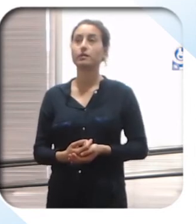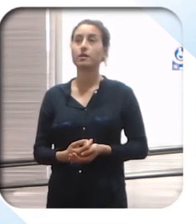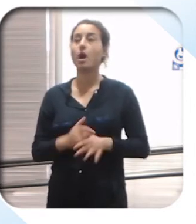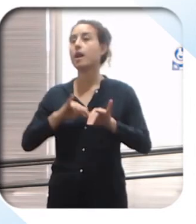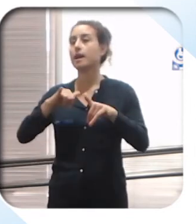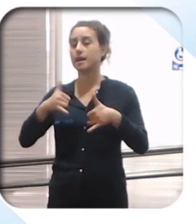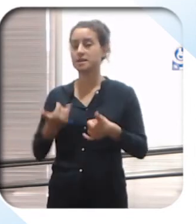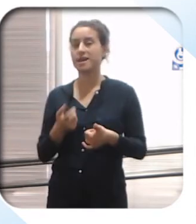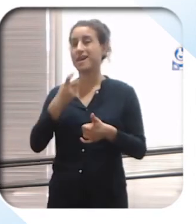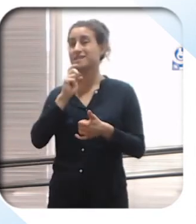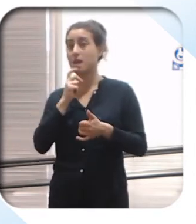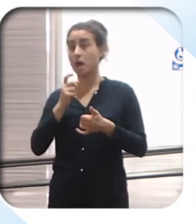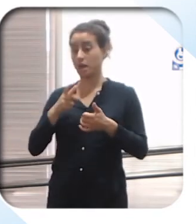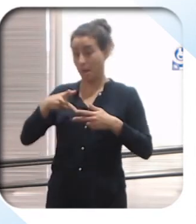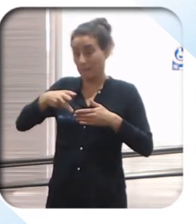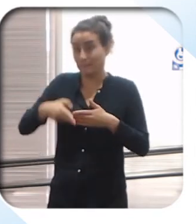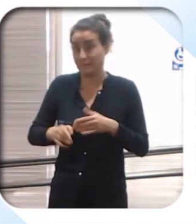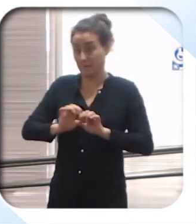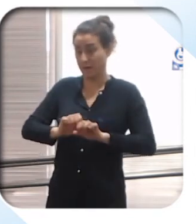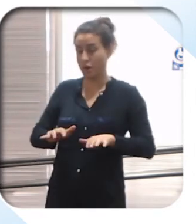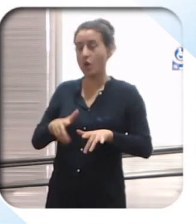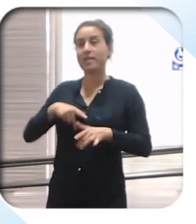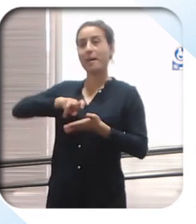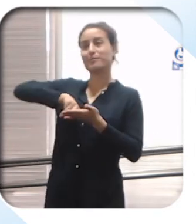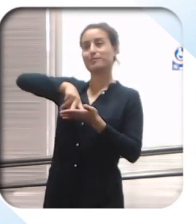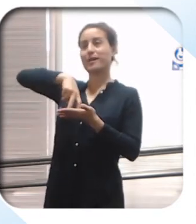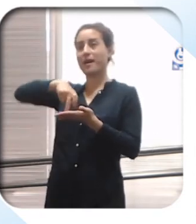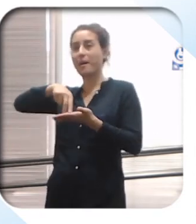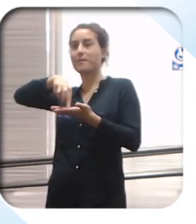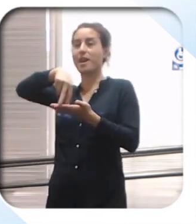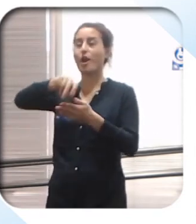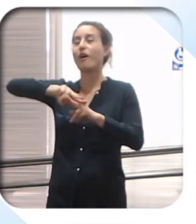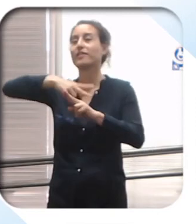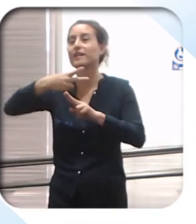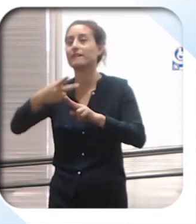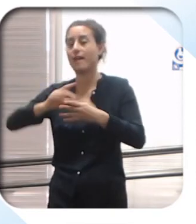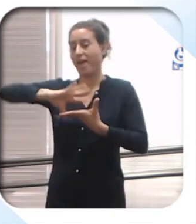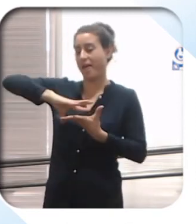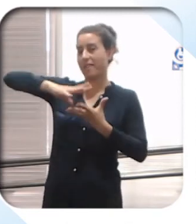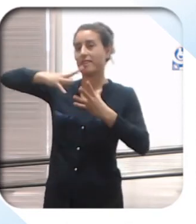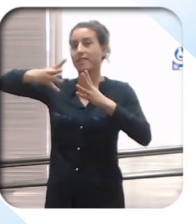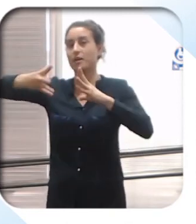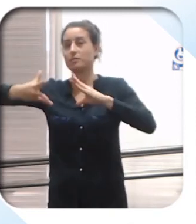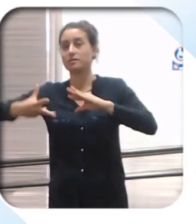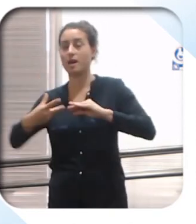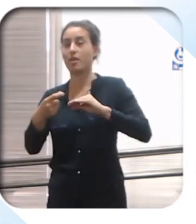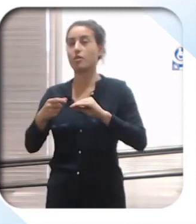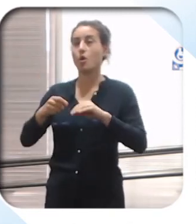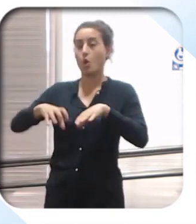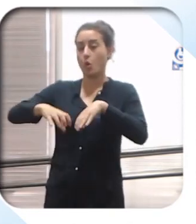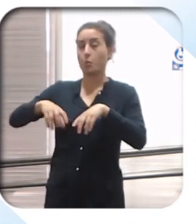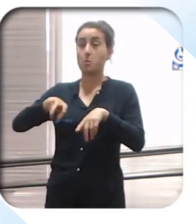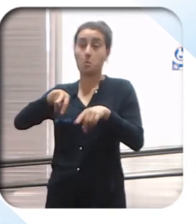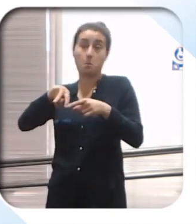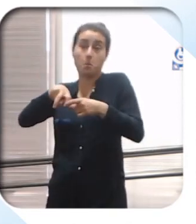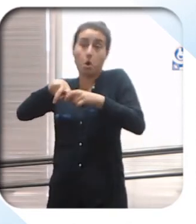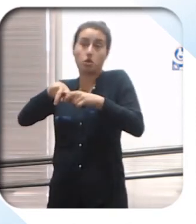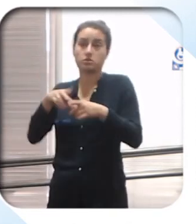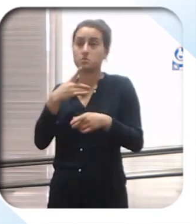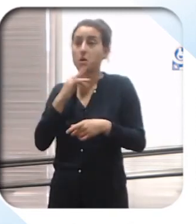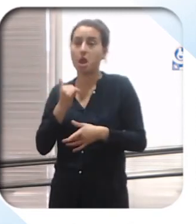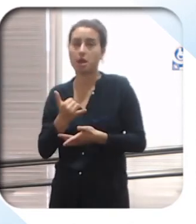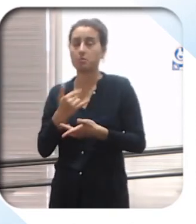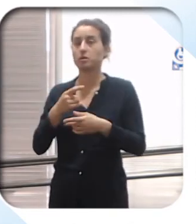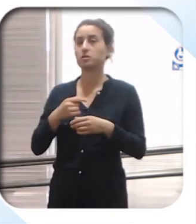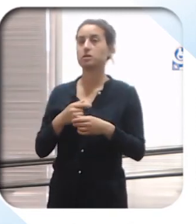hemorragia, que está bien, que ya está aprendiendo a caminar, que se está readaptando con la prótesis, etcétera, etcétera,